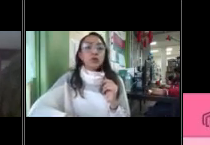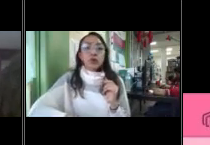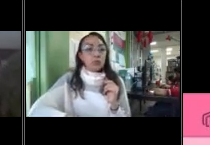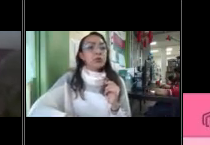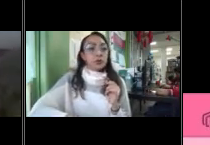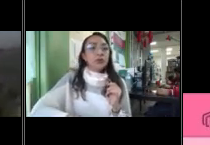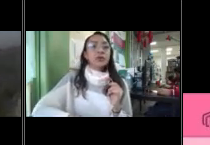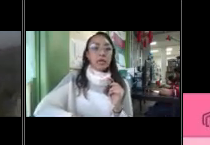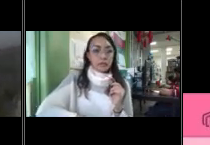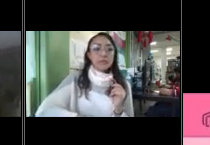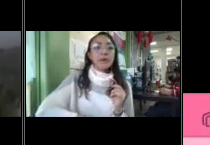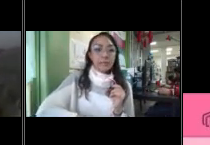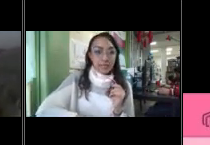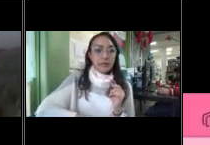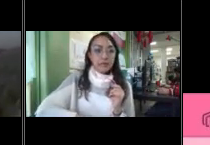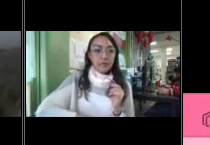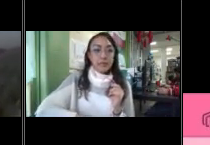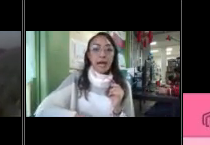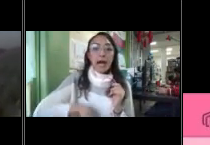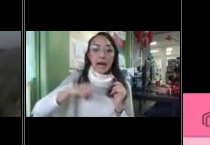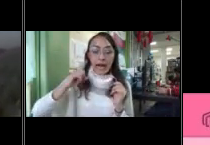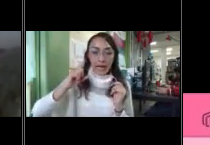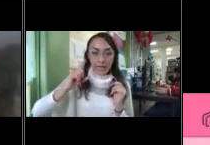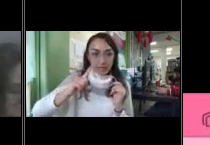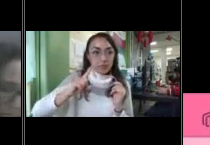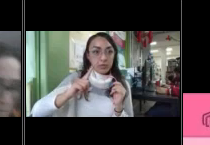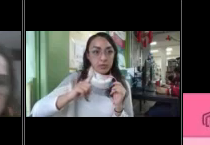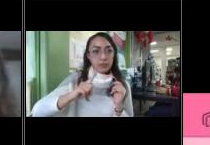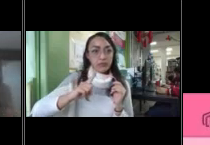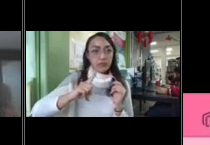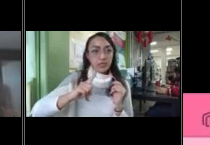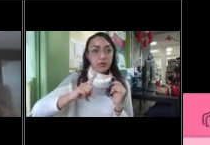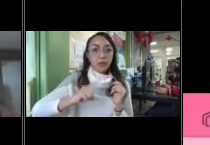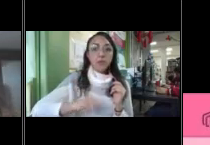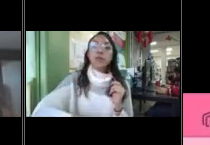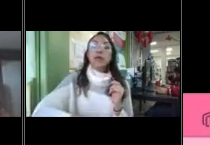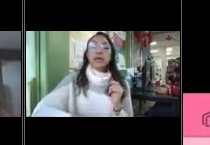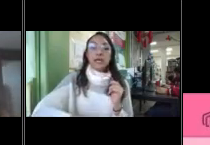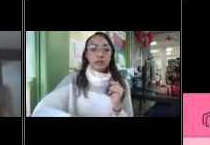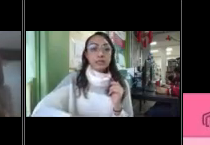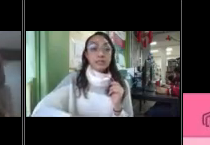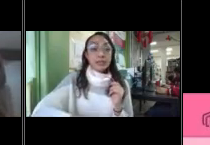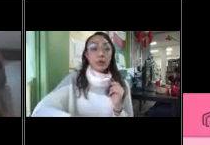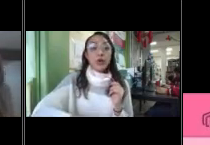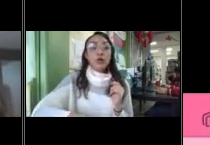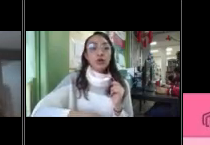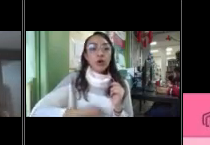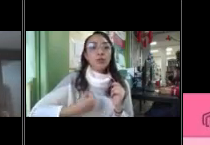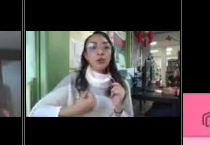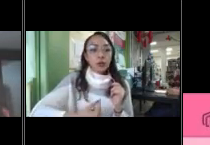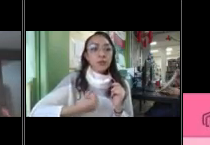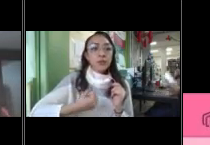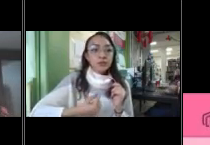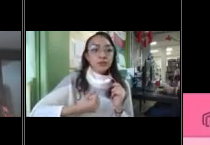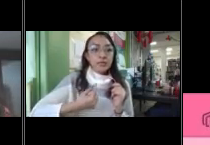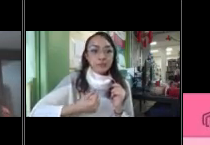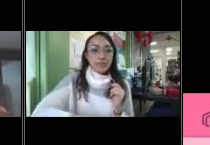pero yo no como todo de la misma manera. Ahí voy a usar un clasificador. Entonces digo,